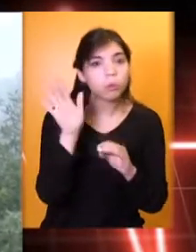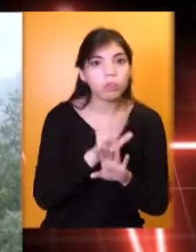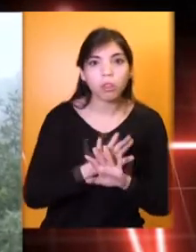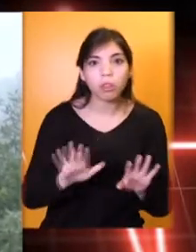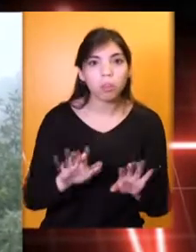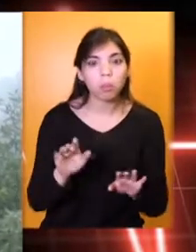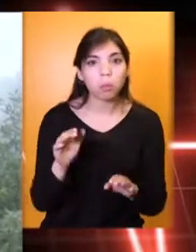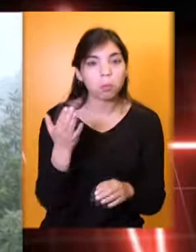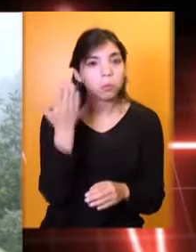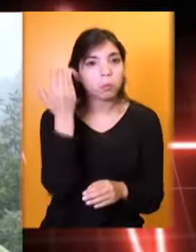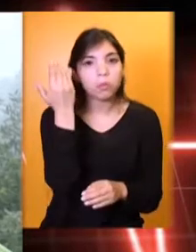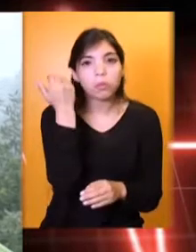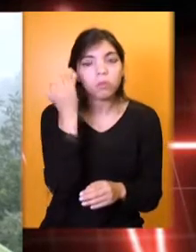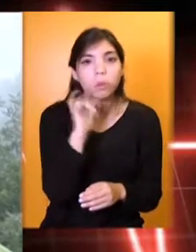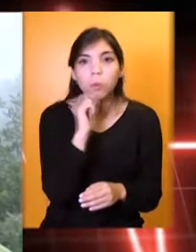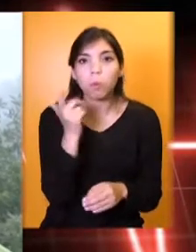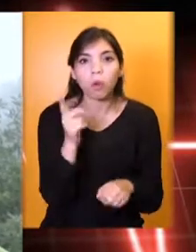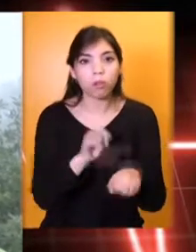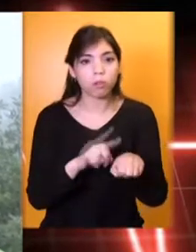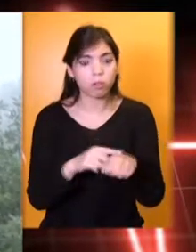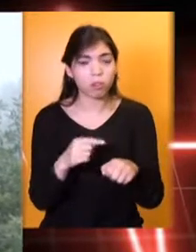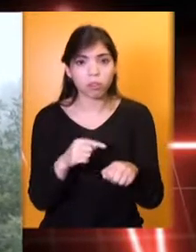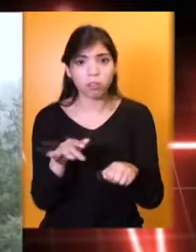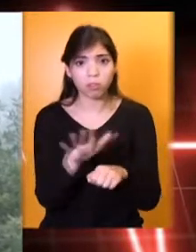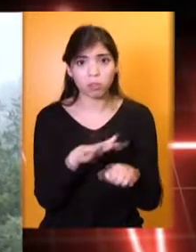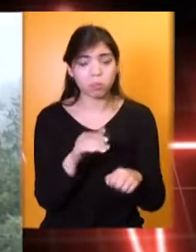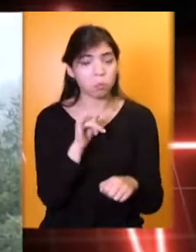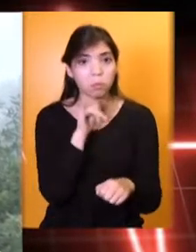la noche. Nada, porque ni siquiera supe qué hora fue.